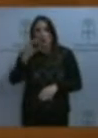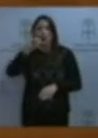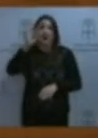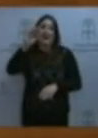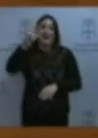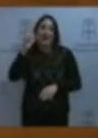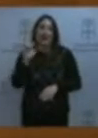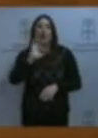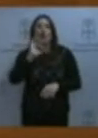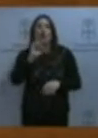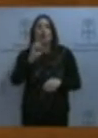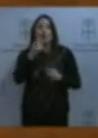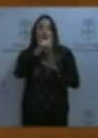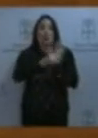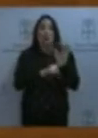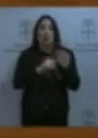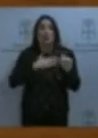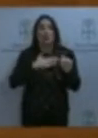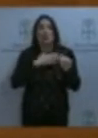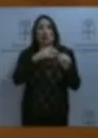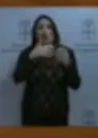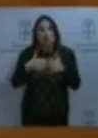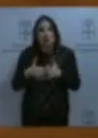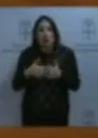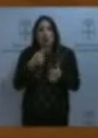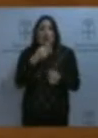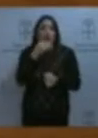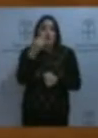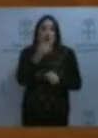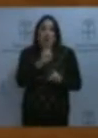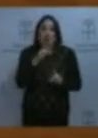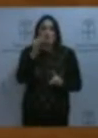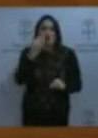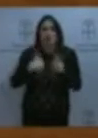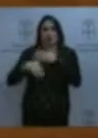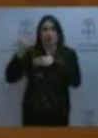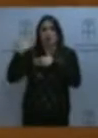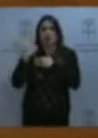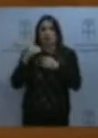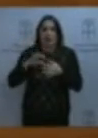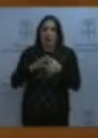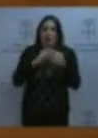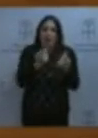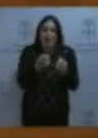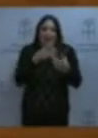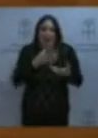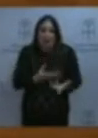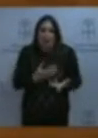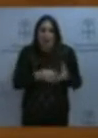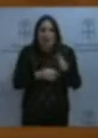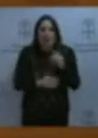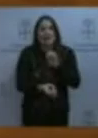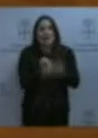Histórico Industrial, se han demostrado no solo insuficientes, sino también desfasadas para las necesidades actuales. El desarrollo de los